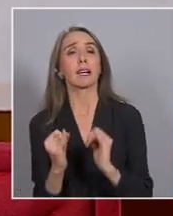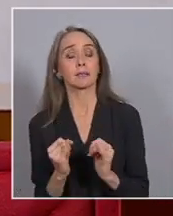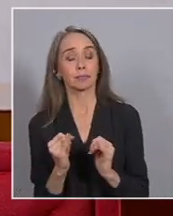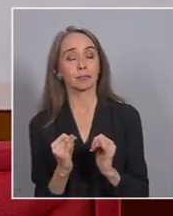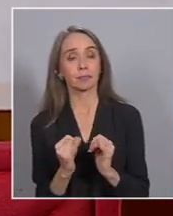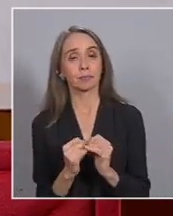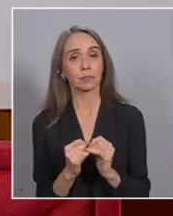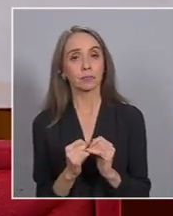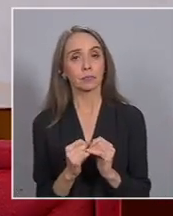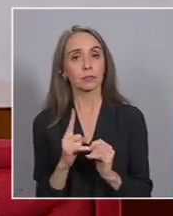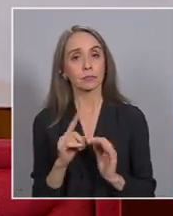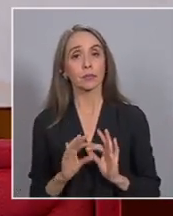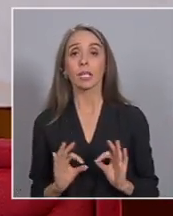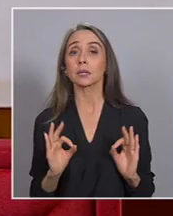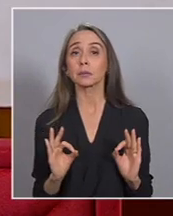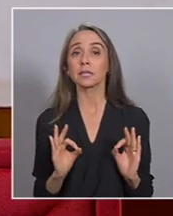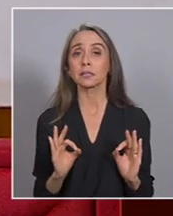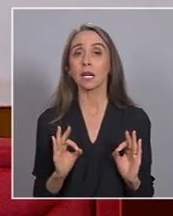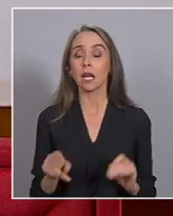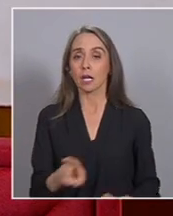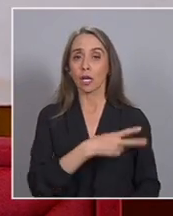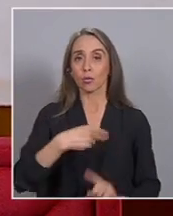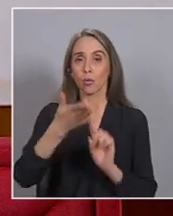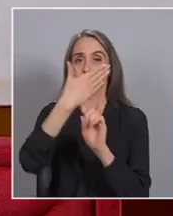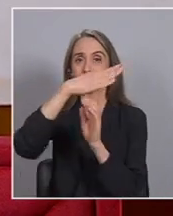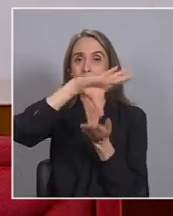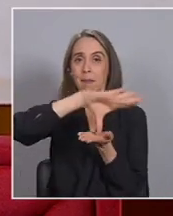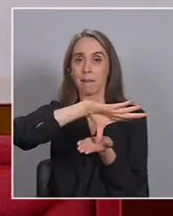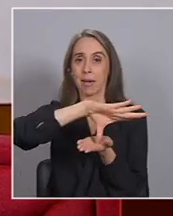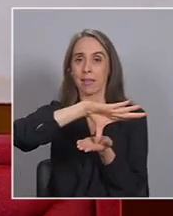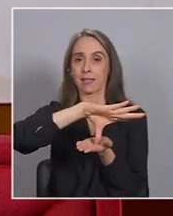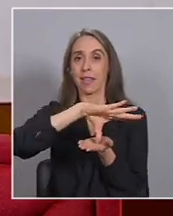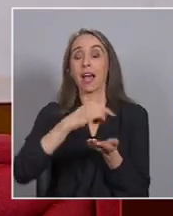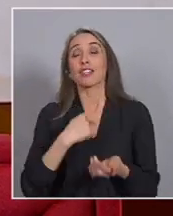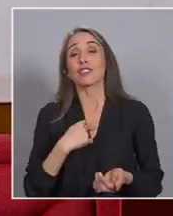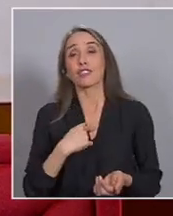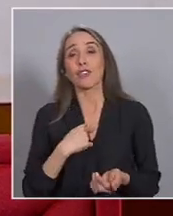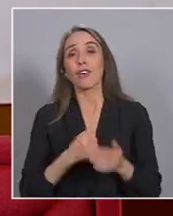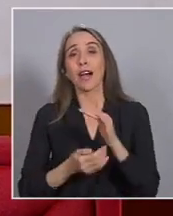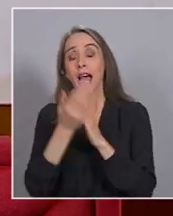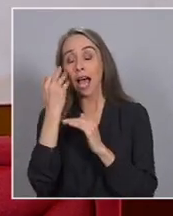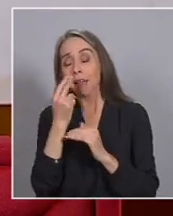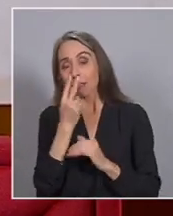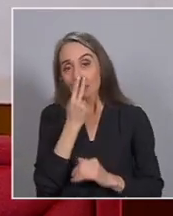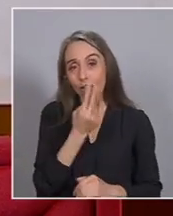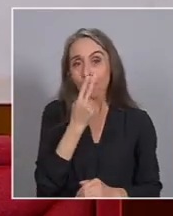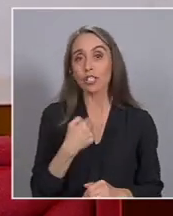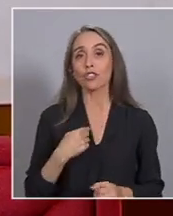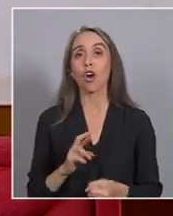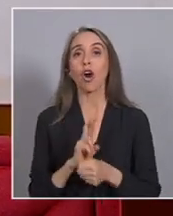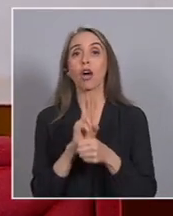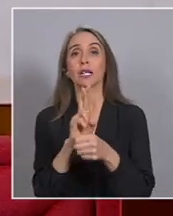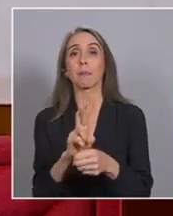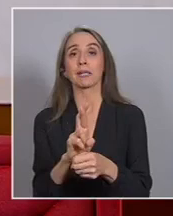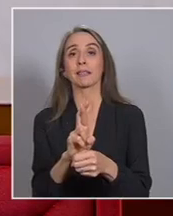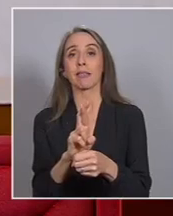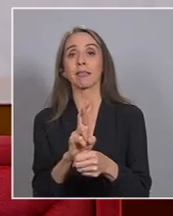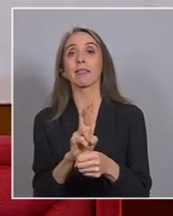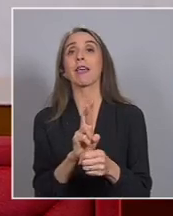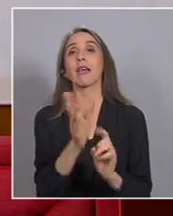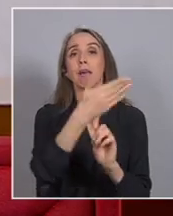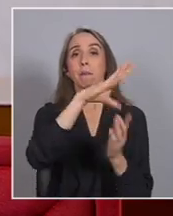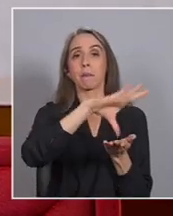hace especial a nuestra patria, y quizás a mí me tocaba verla un poquito más de cerca porque me tocó representarla,